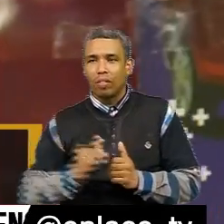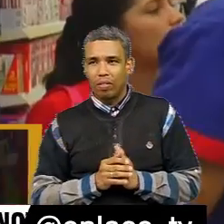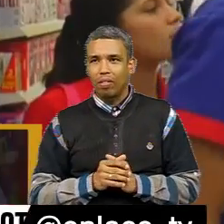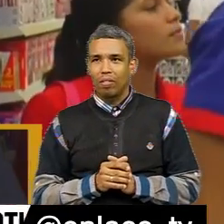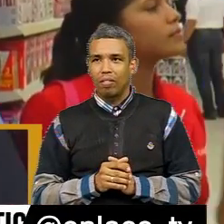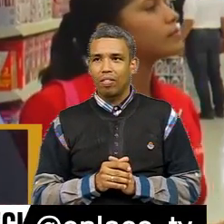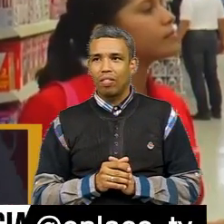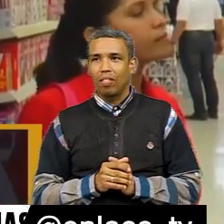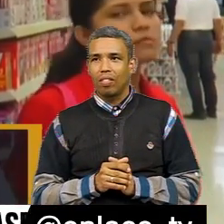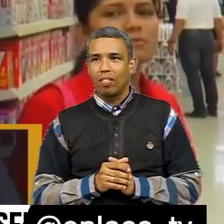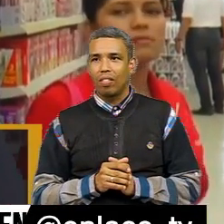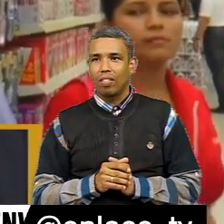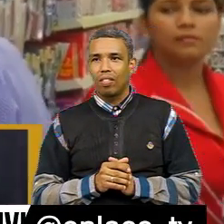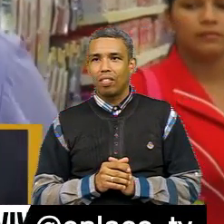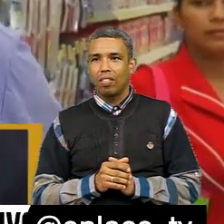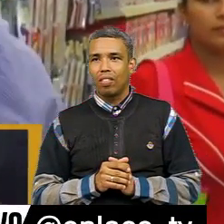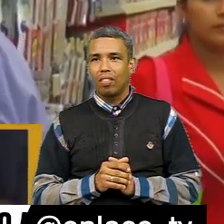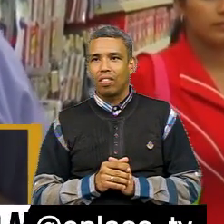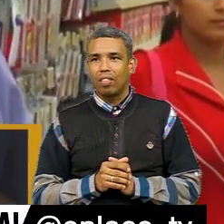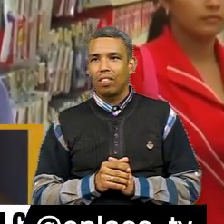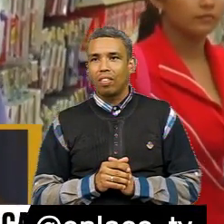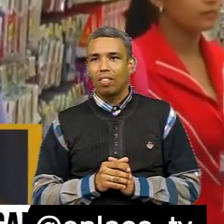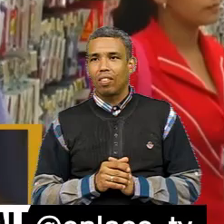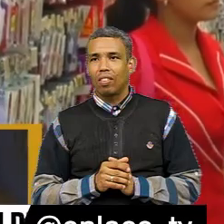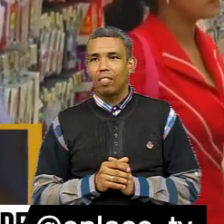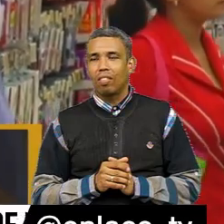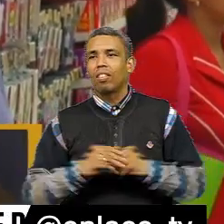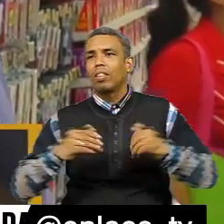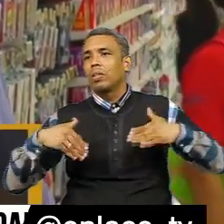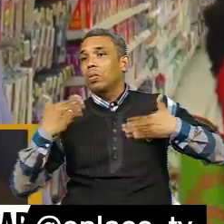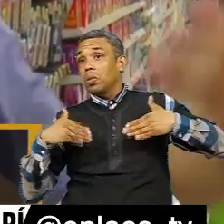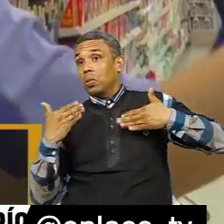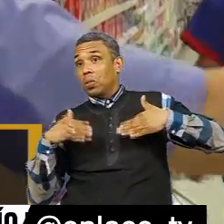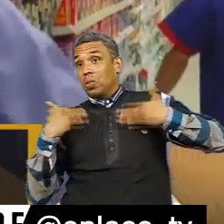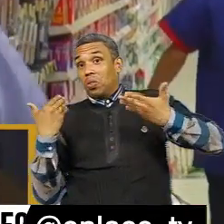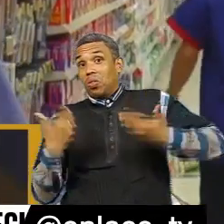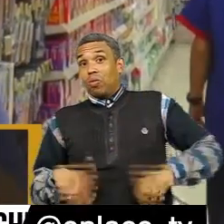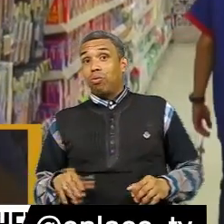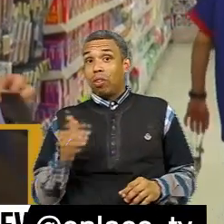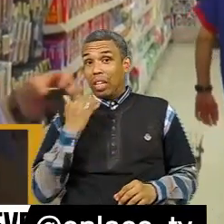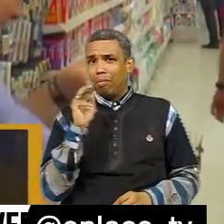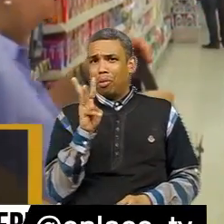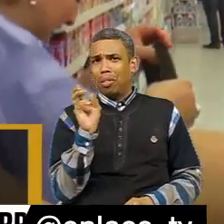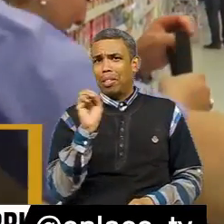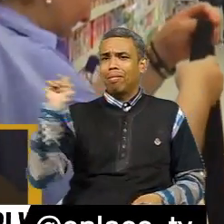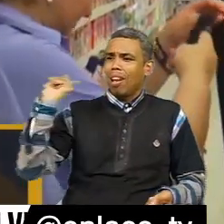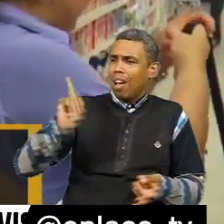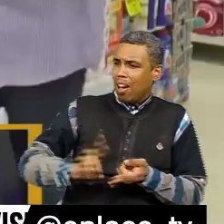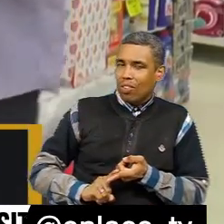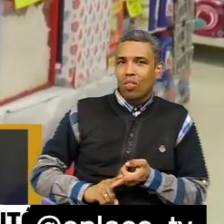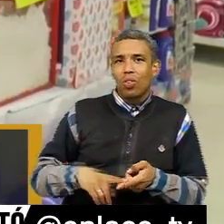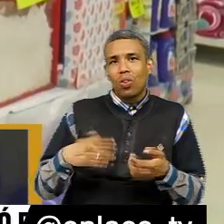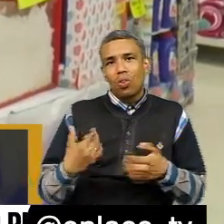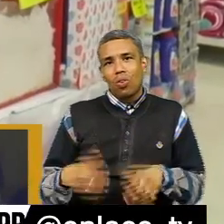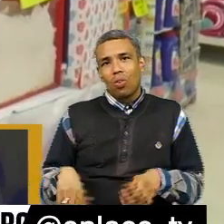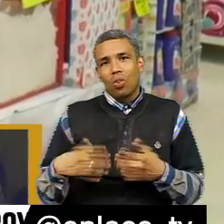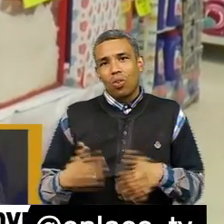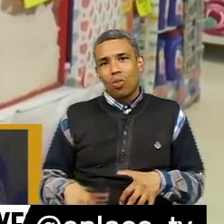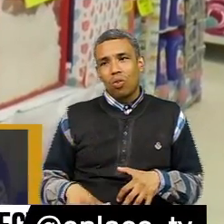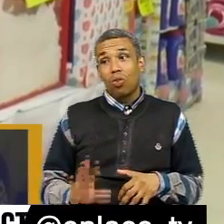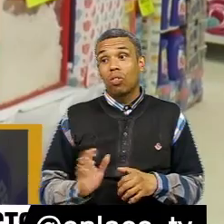ser el ganador de este carro, ¿no? Que quede en el supermercado. Uno, 30 años cumplimos este año y mire, le cumplimos a